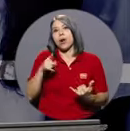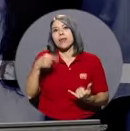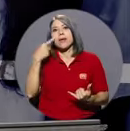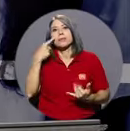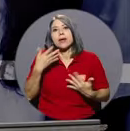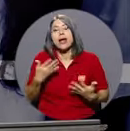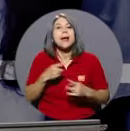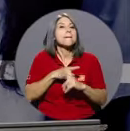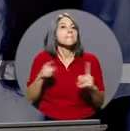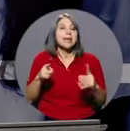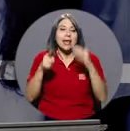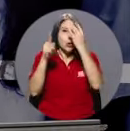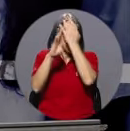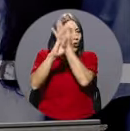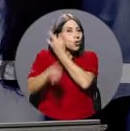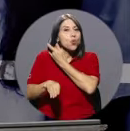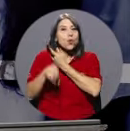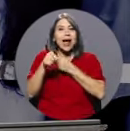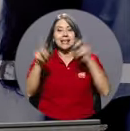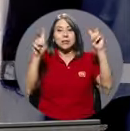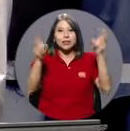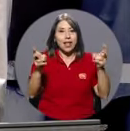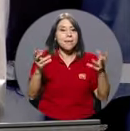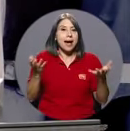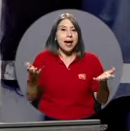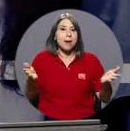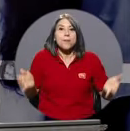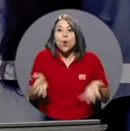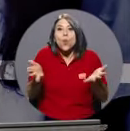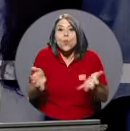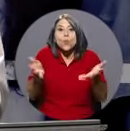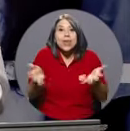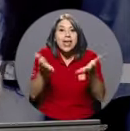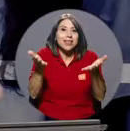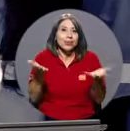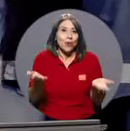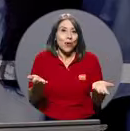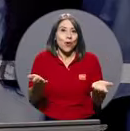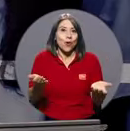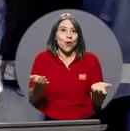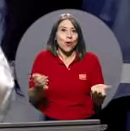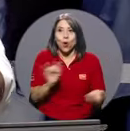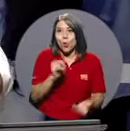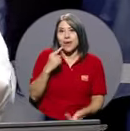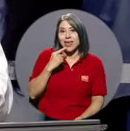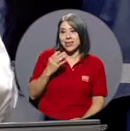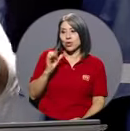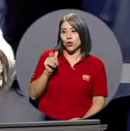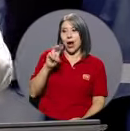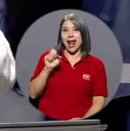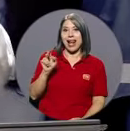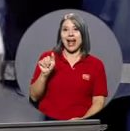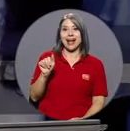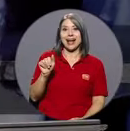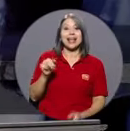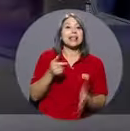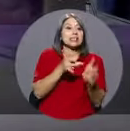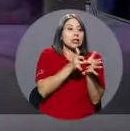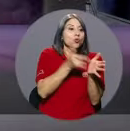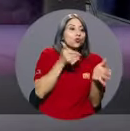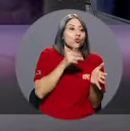pero nunca va a ser un tema que promoviendo de que la tasa, como había dicho Alan, si la usura es 40,